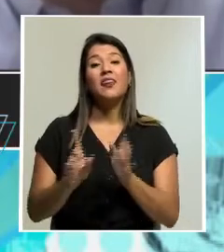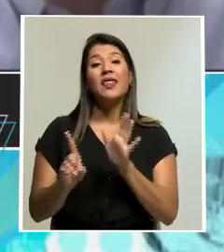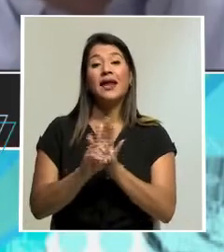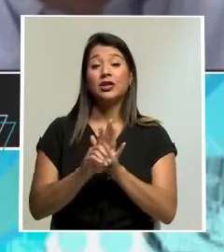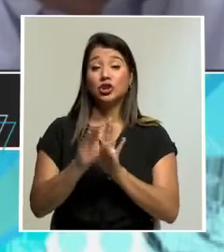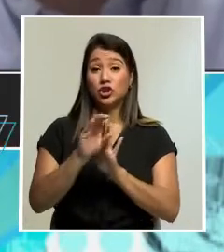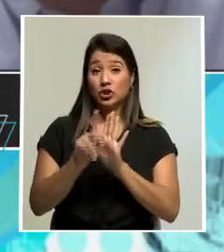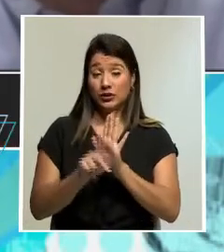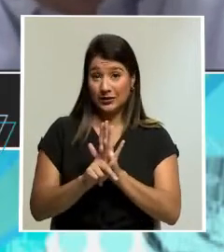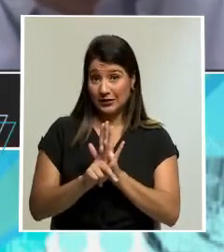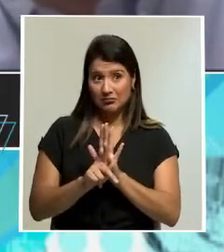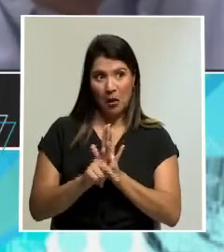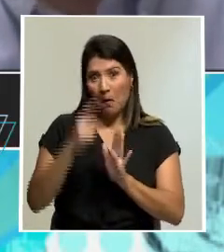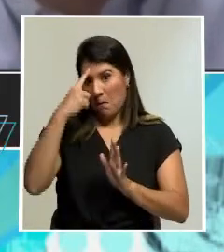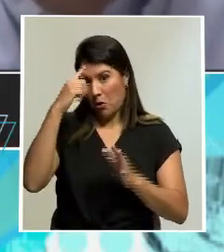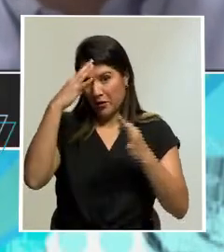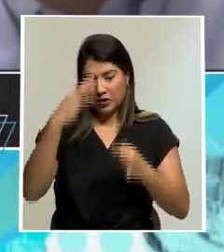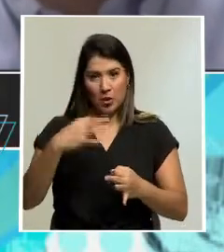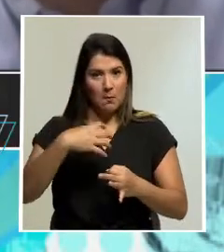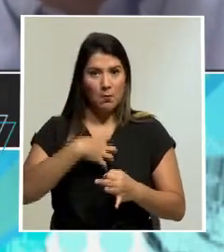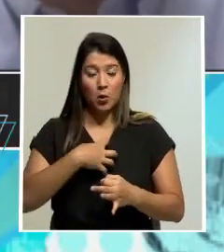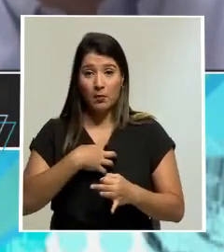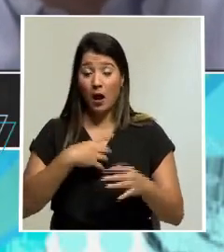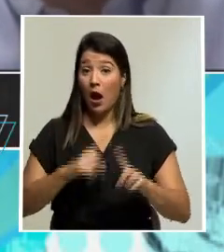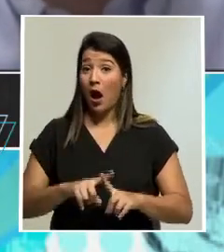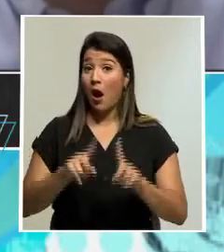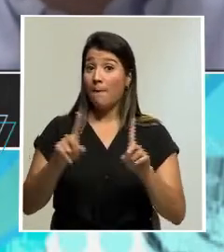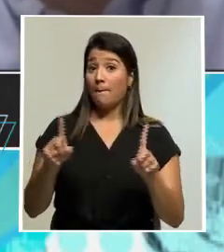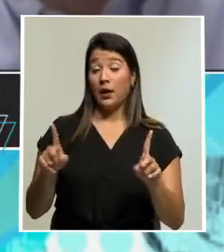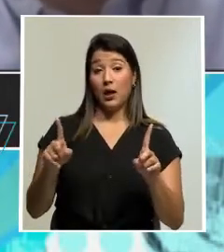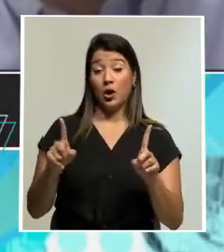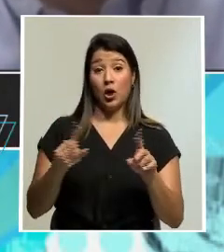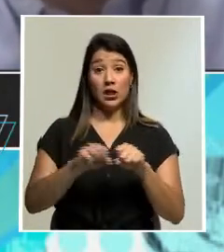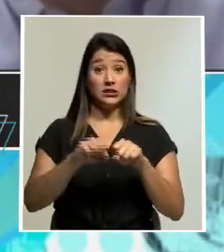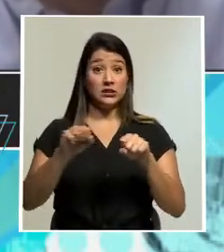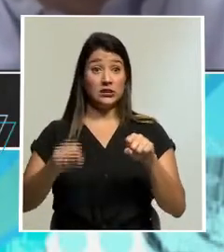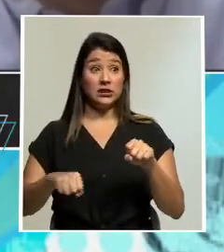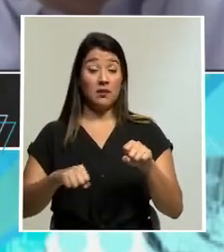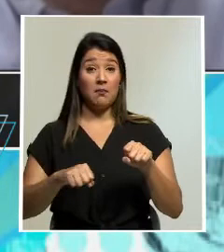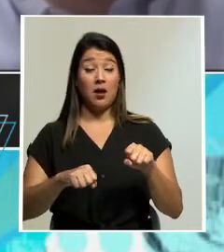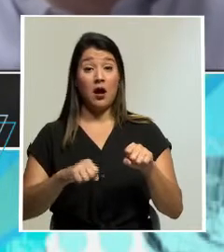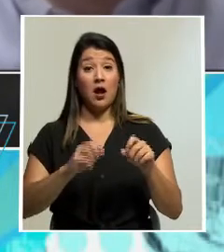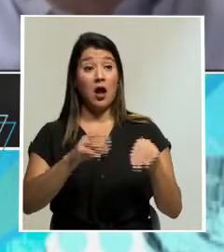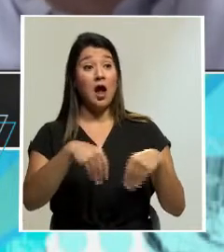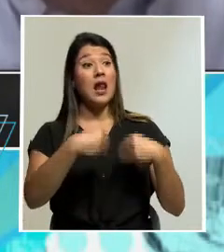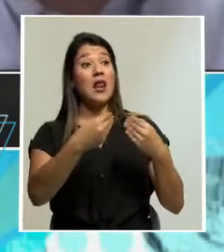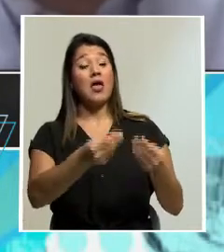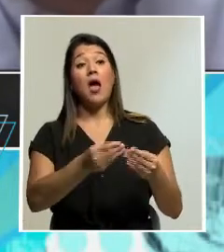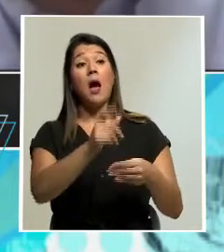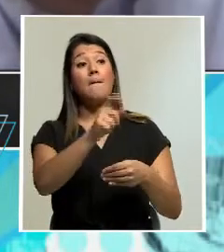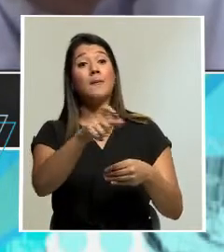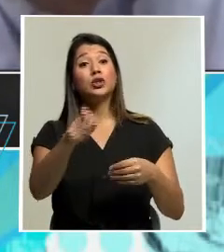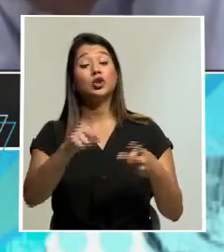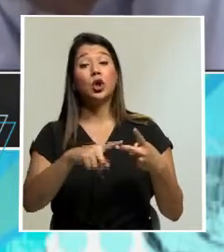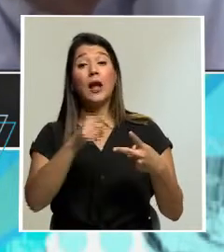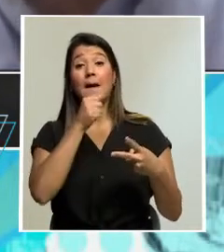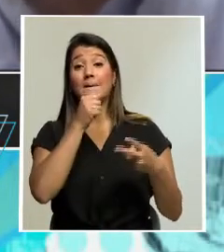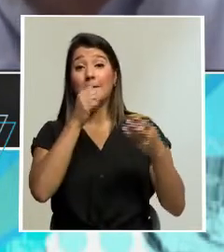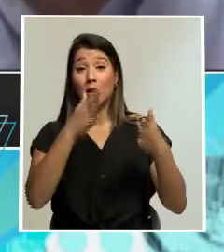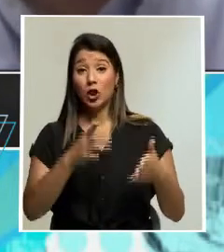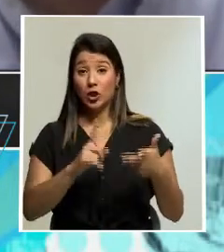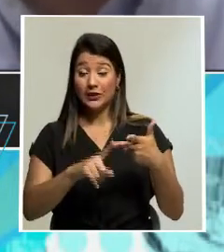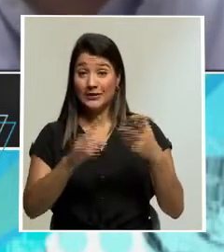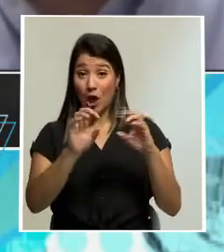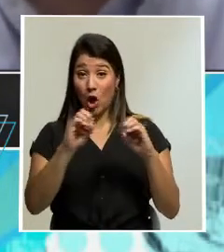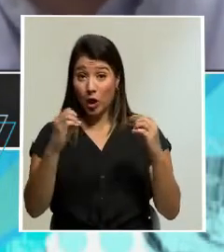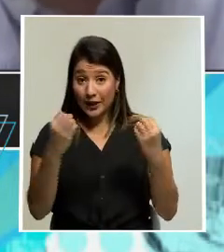de facto. Y sin embargo el régimen le atribuye a los ciudadanos, a los periodistas, a las